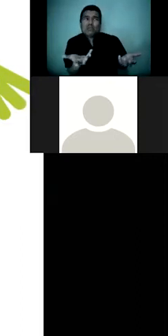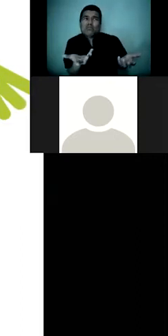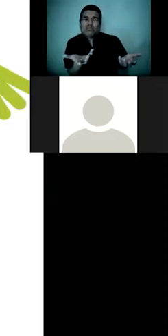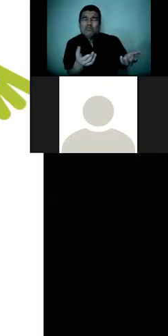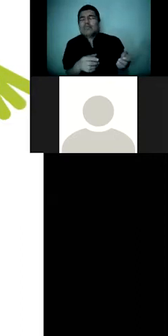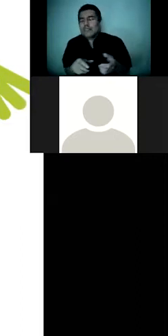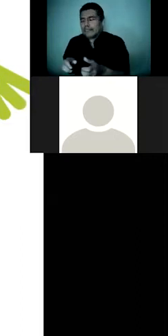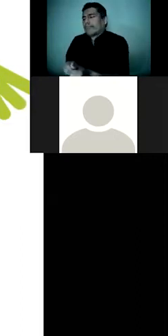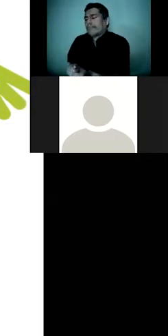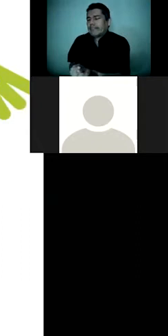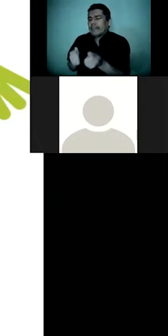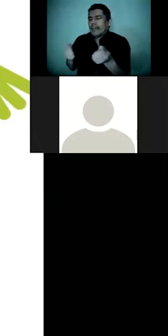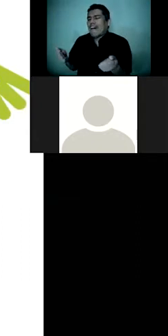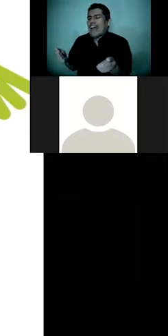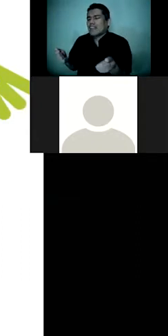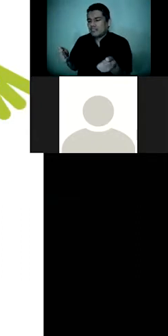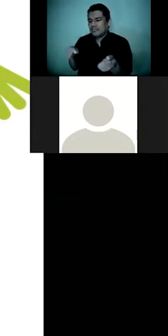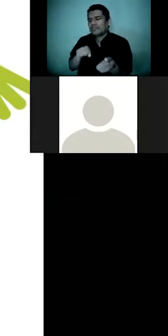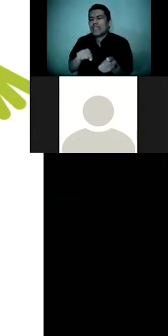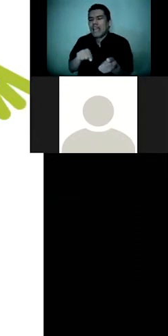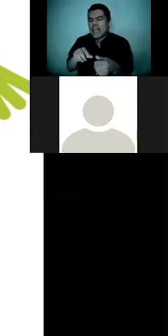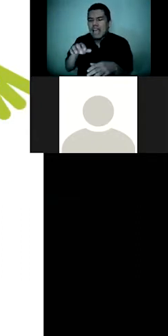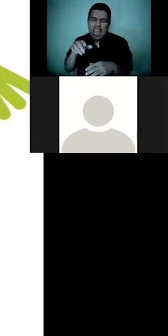la palabra en castellano que no entiendo,